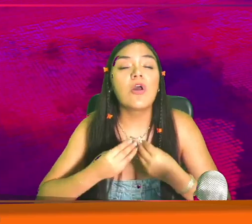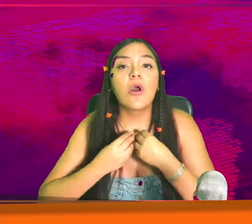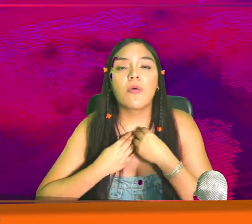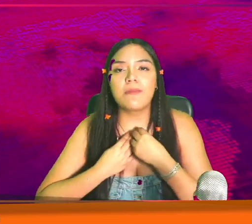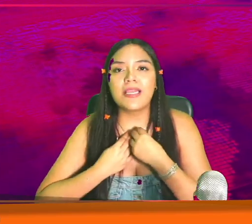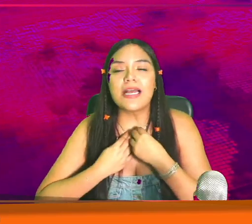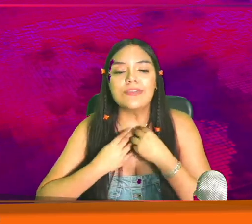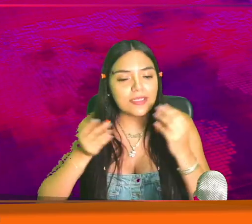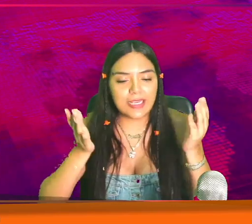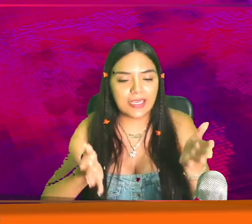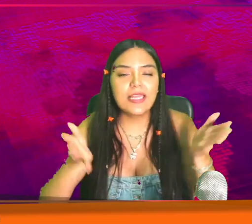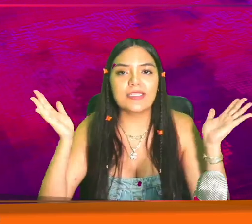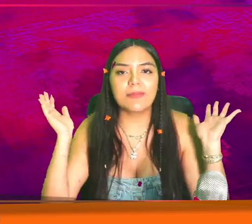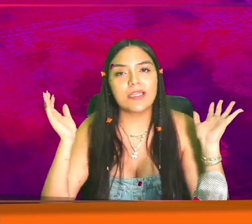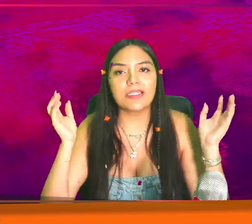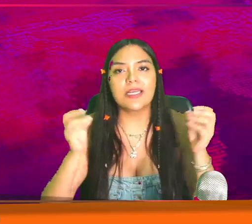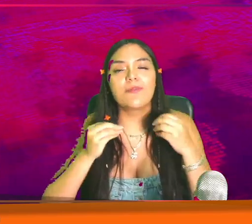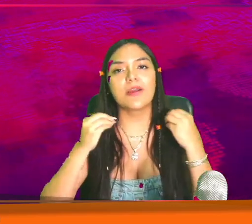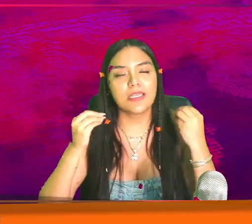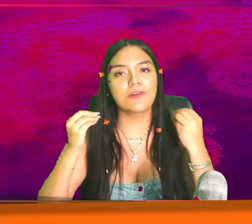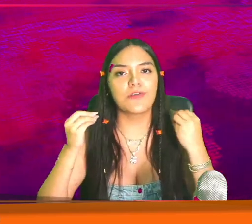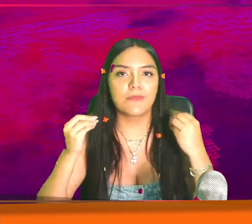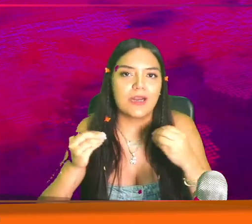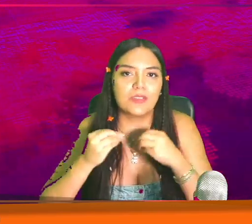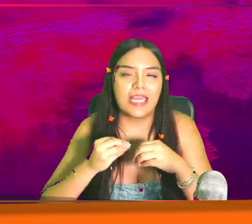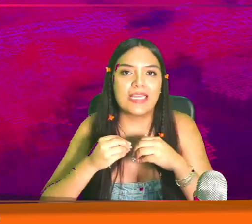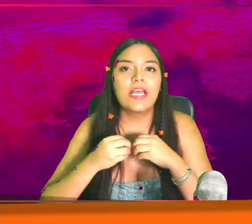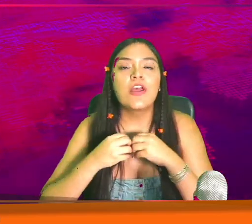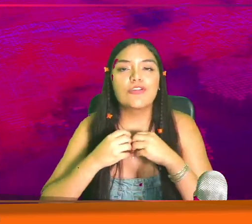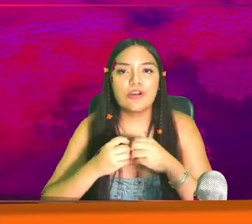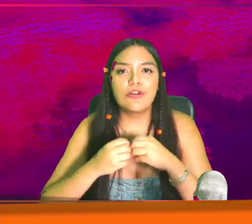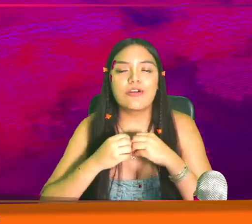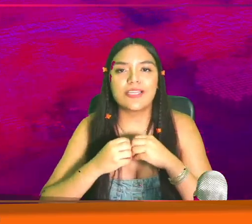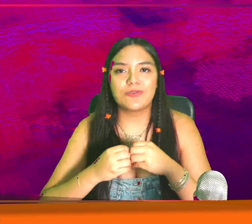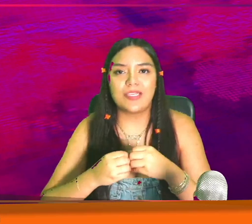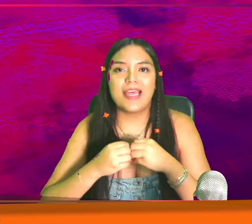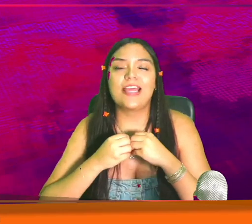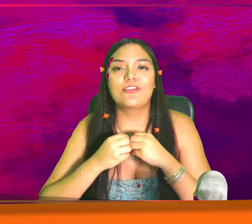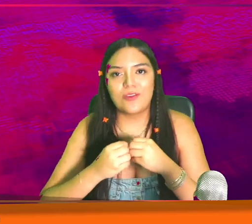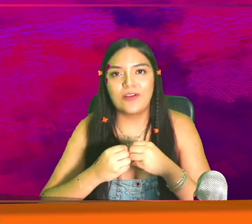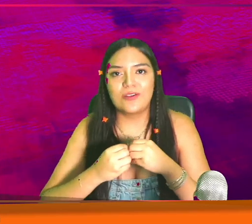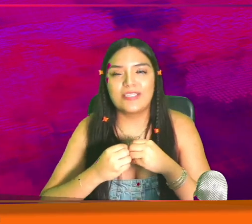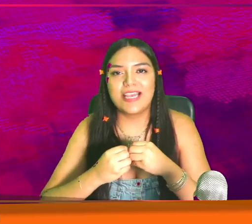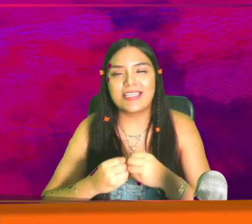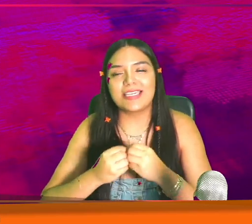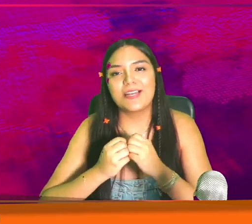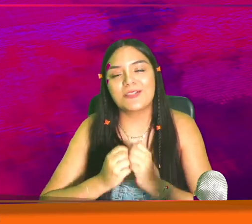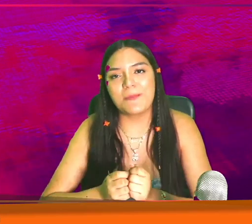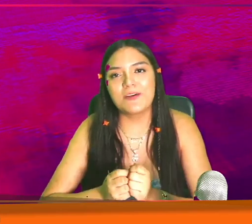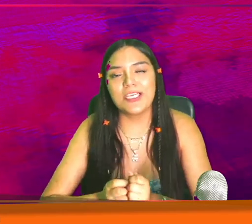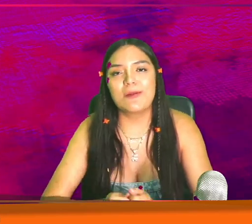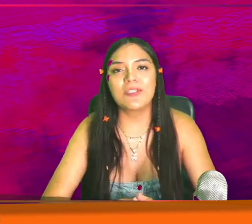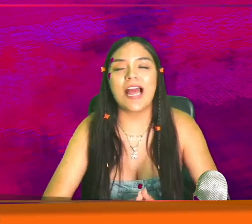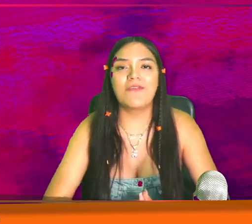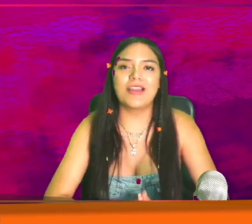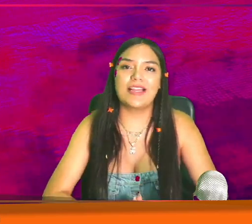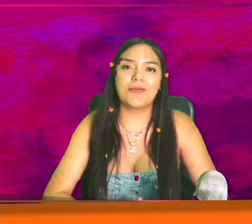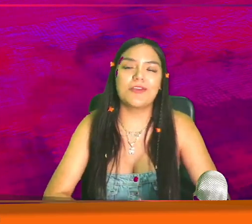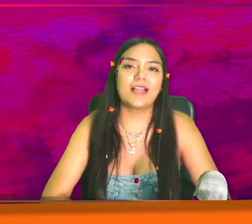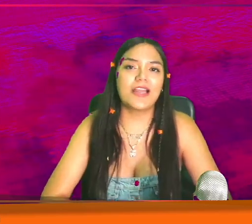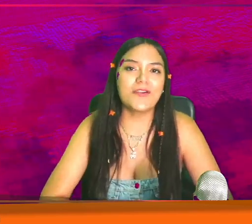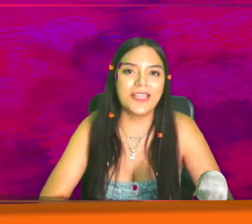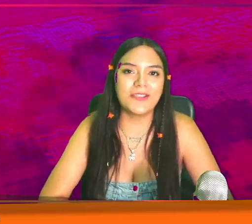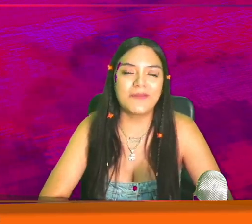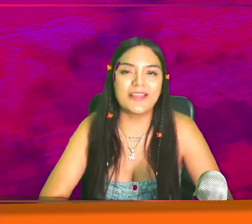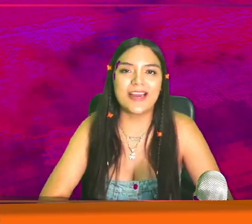o en mi caso desde aquí desde mi trinchera poderles informar a ustedes todo lo que sucede todos los días y queridos amigos llegamos al final